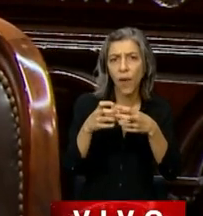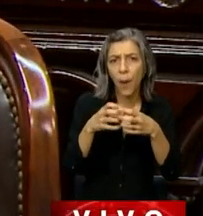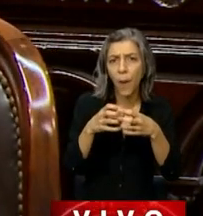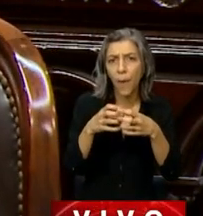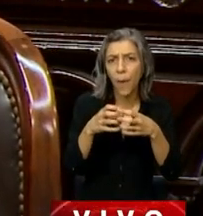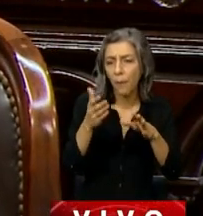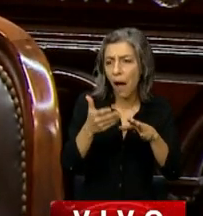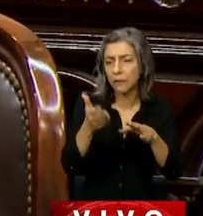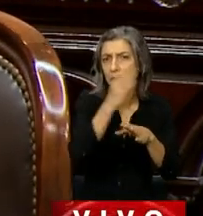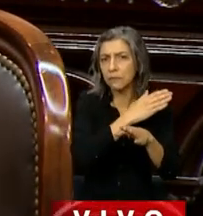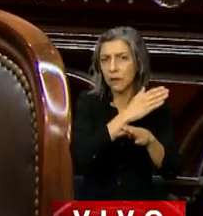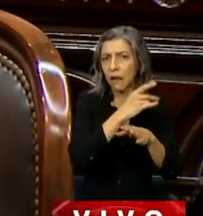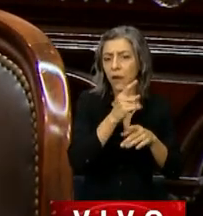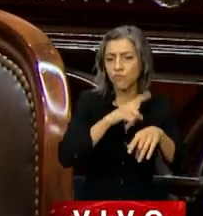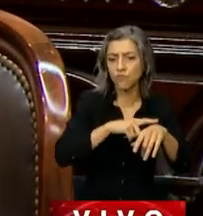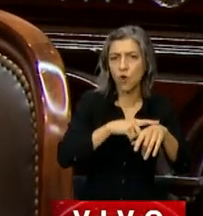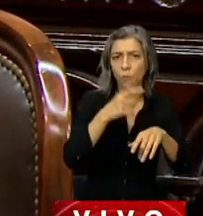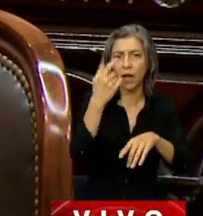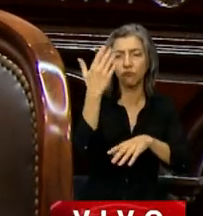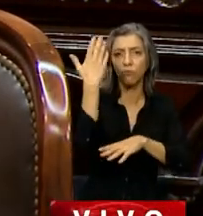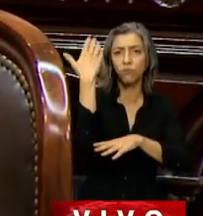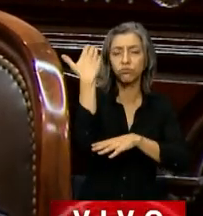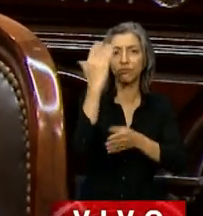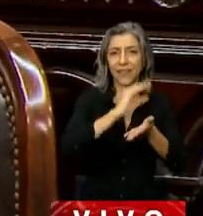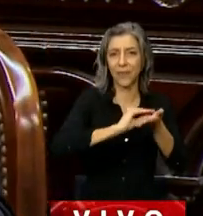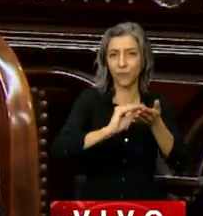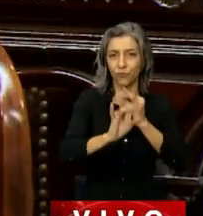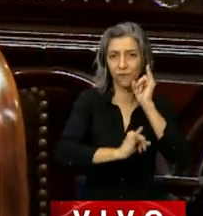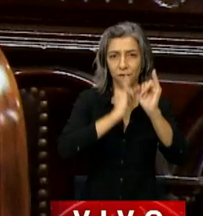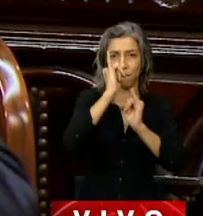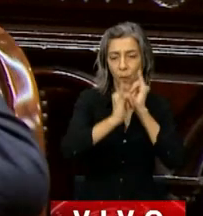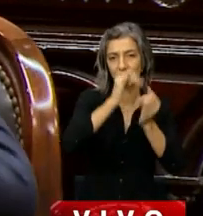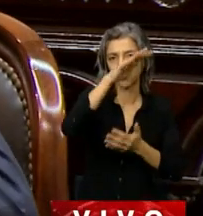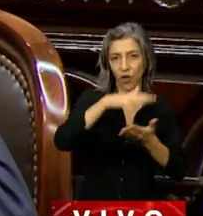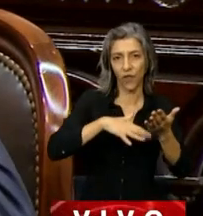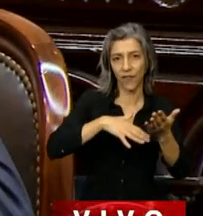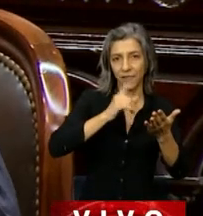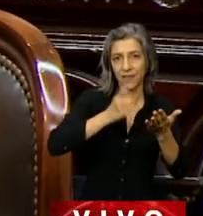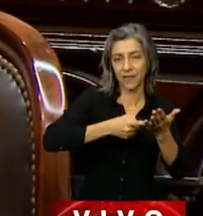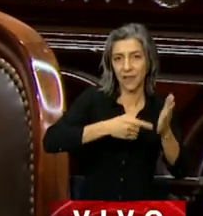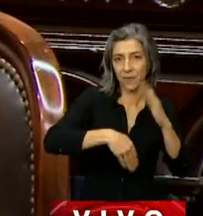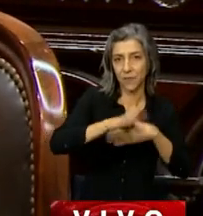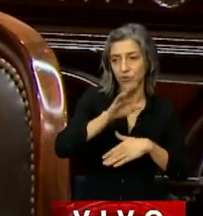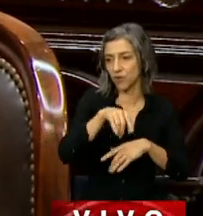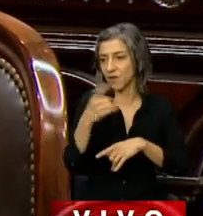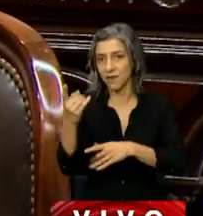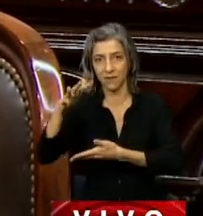entre la miembro informante del dictamen de la mayoría y del dictamen de la